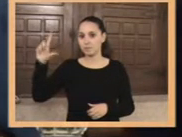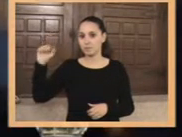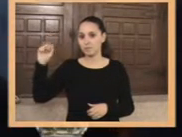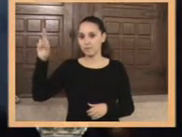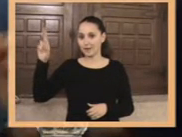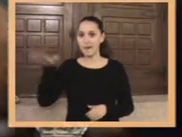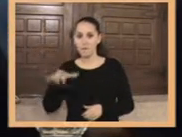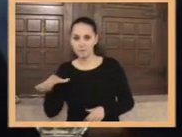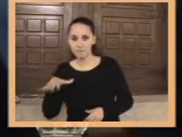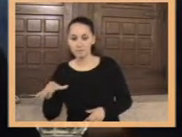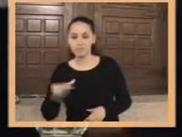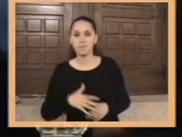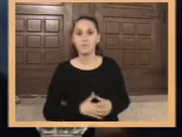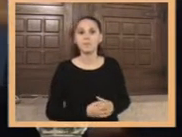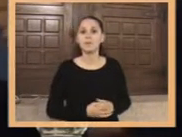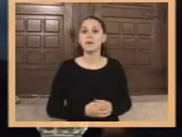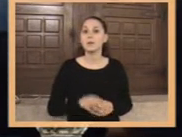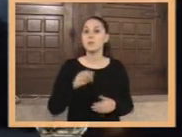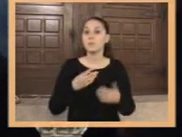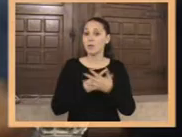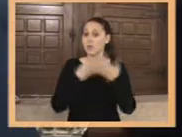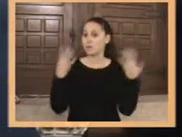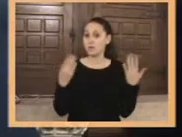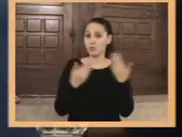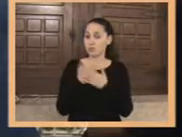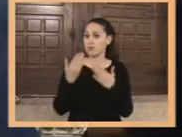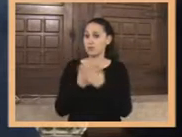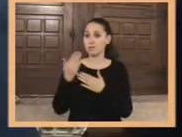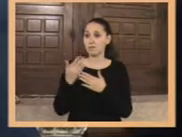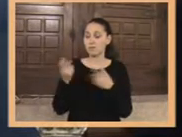no sé si hace 19 días que me pidieron cita, pero le aseguro que yo llevo con esto 4 años.